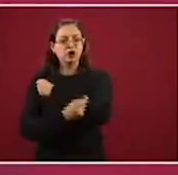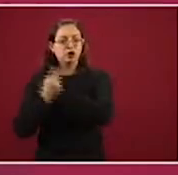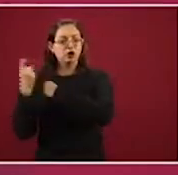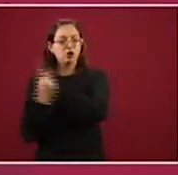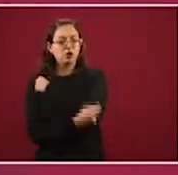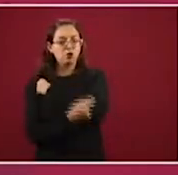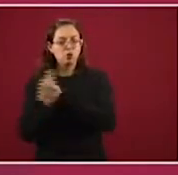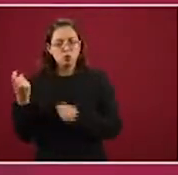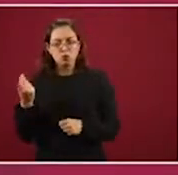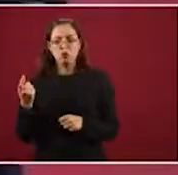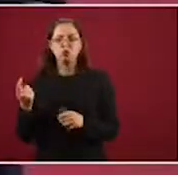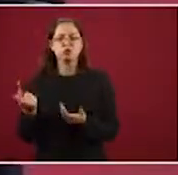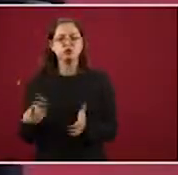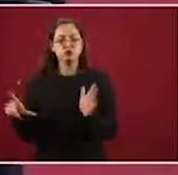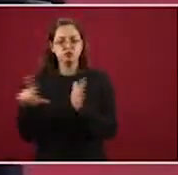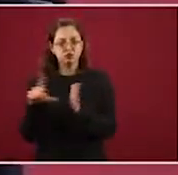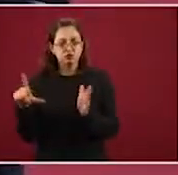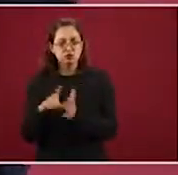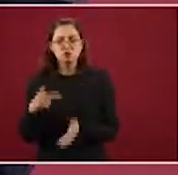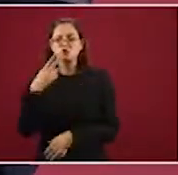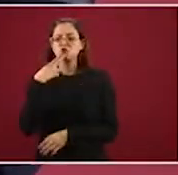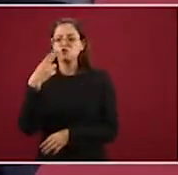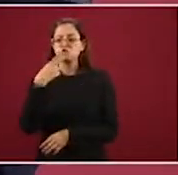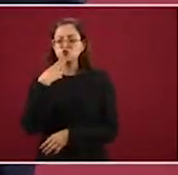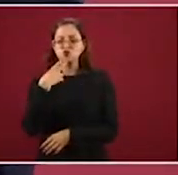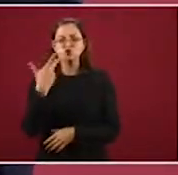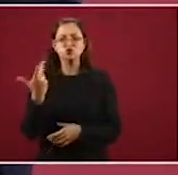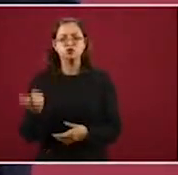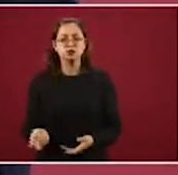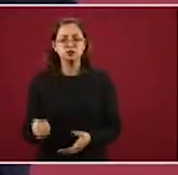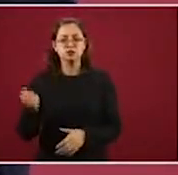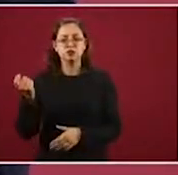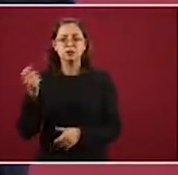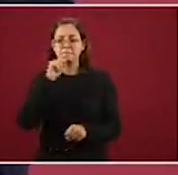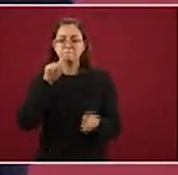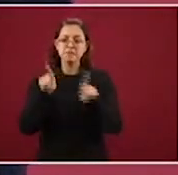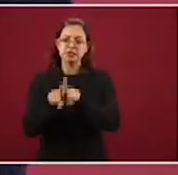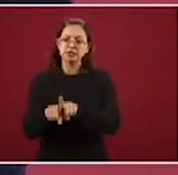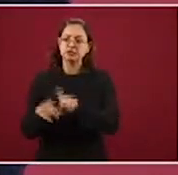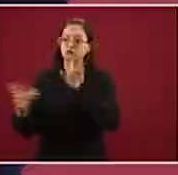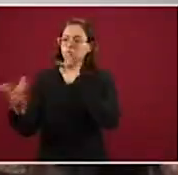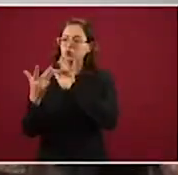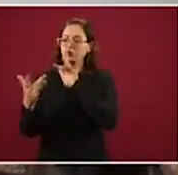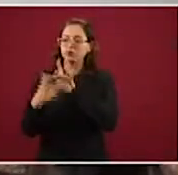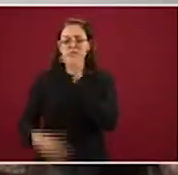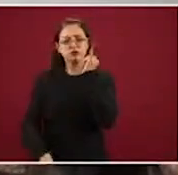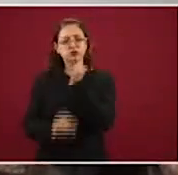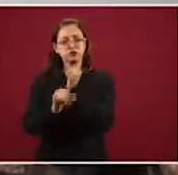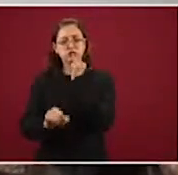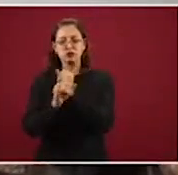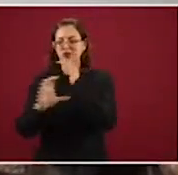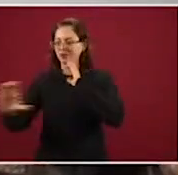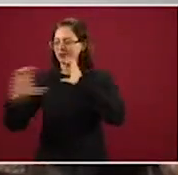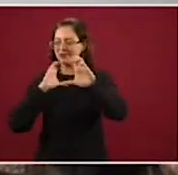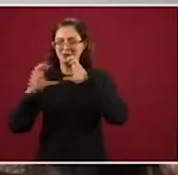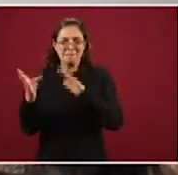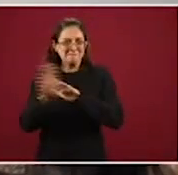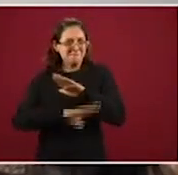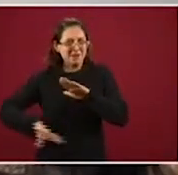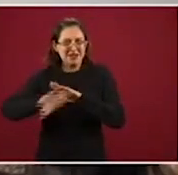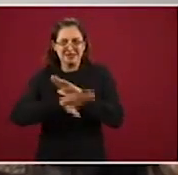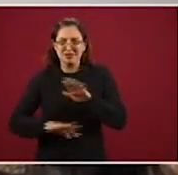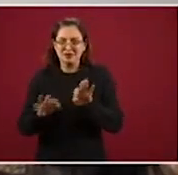automatizados con tarjetas y que exista el sistema de internet, la comunicación, eso es básico.